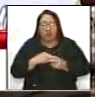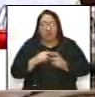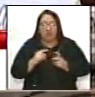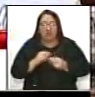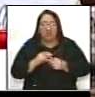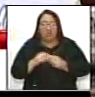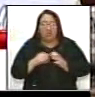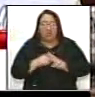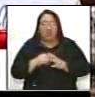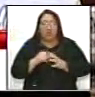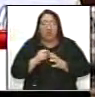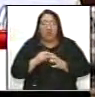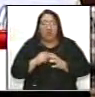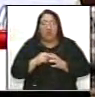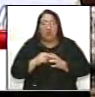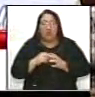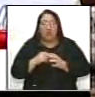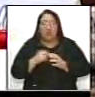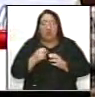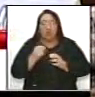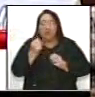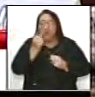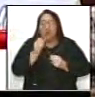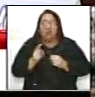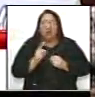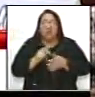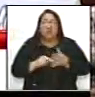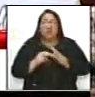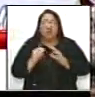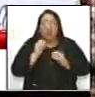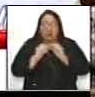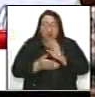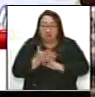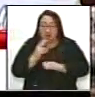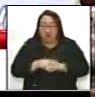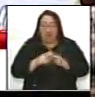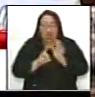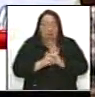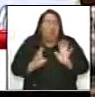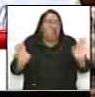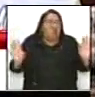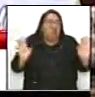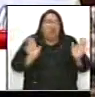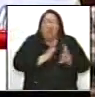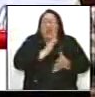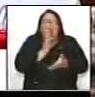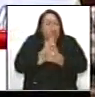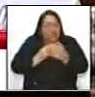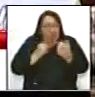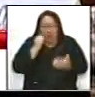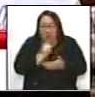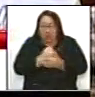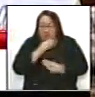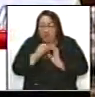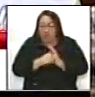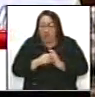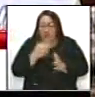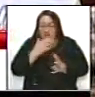artículo 79 de la Constitución. Si hay esa salida legal, yo no tengo ningún inconveniente en aprobar estos proyectos, señor. Gracias.